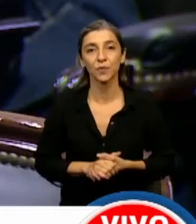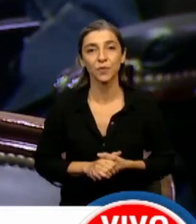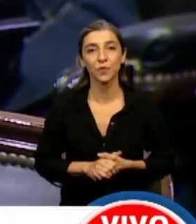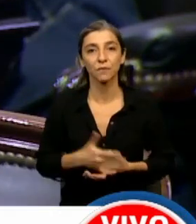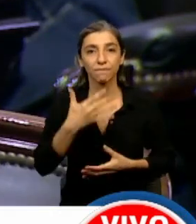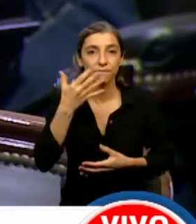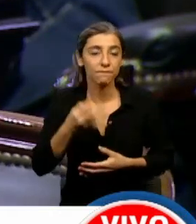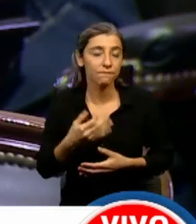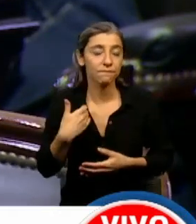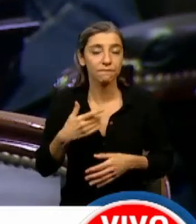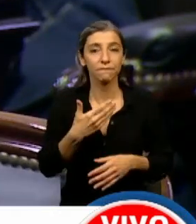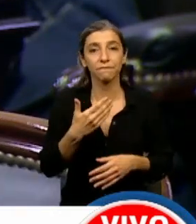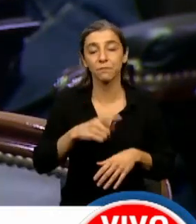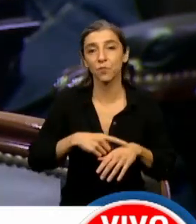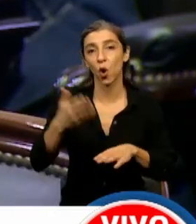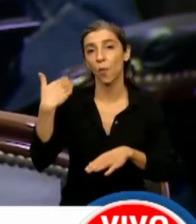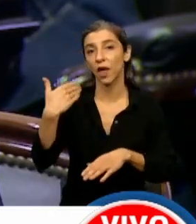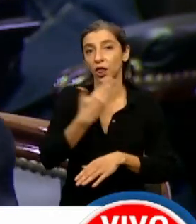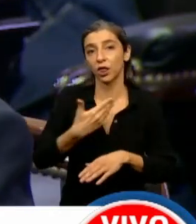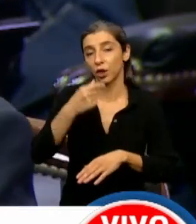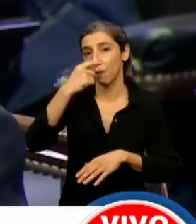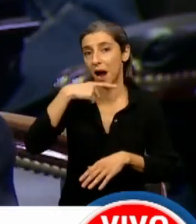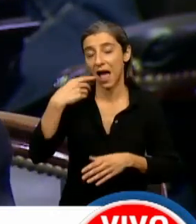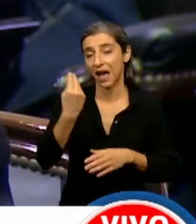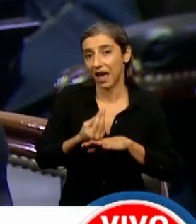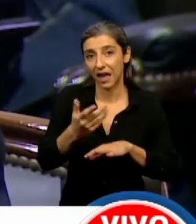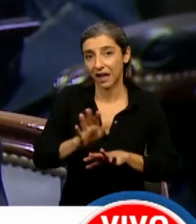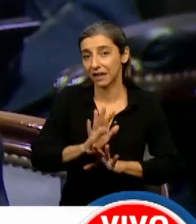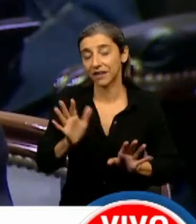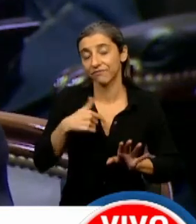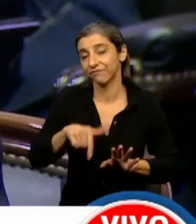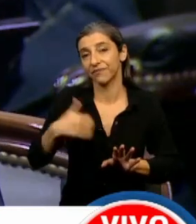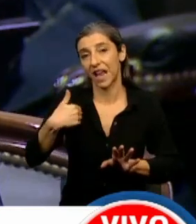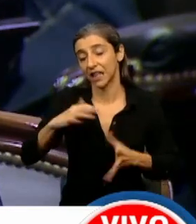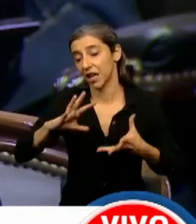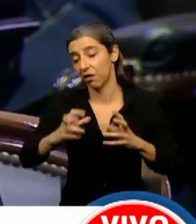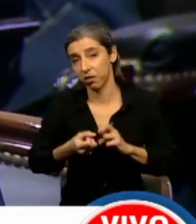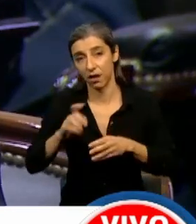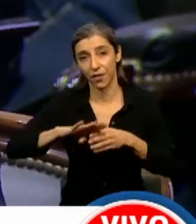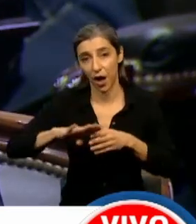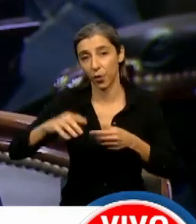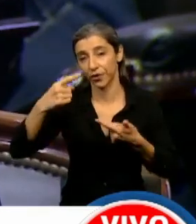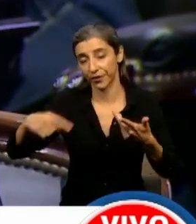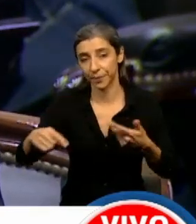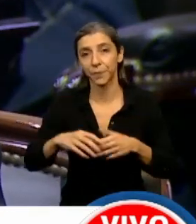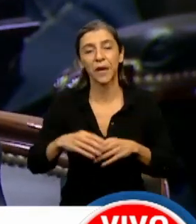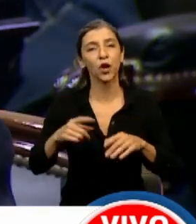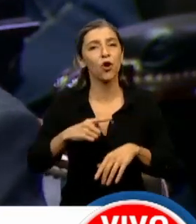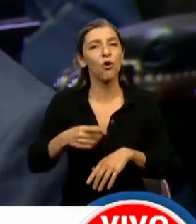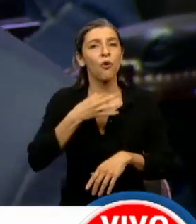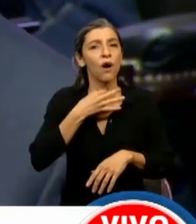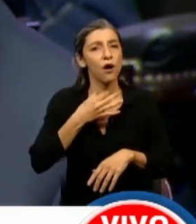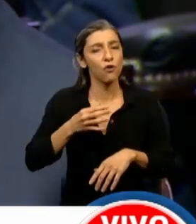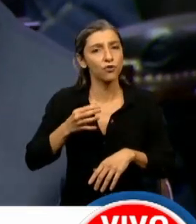macri dejó la argentina- quebrada y además en sensación de pagos pero en agosto de 2020 el ministro guzmán anunció un